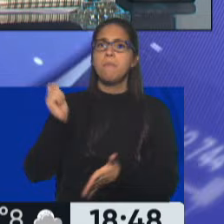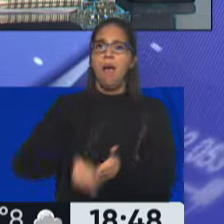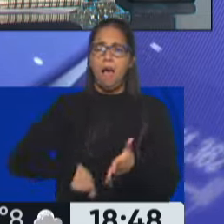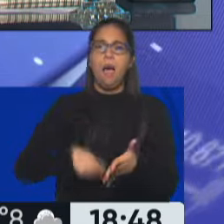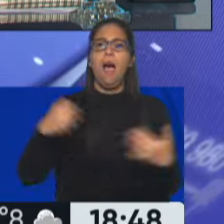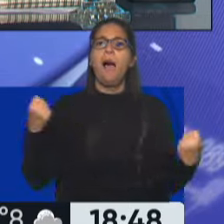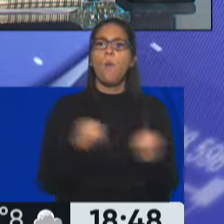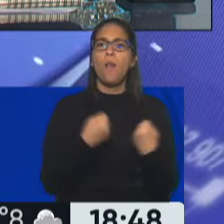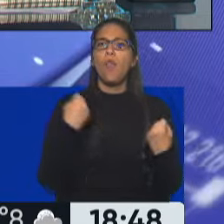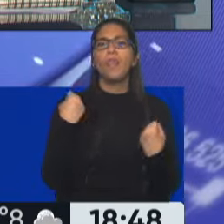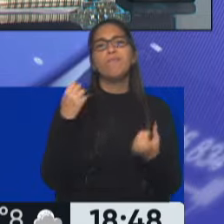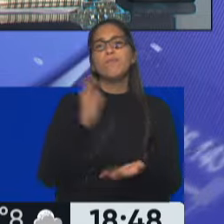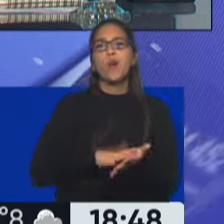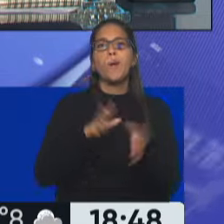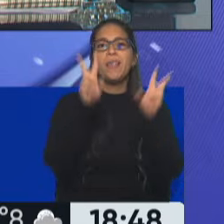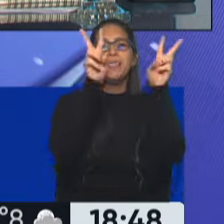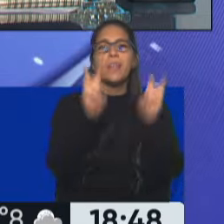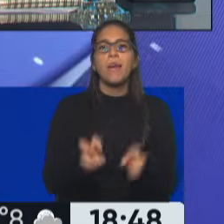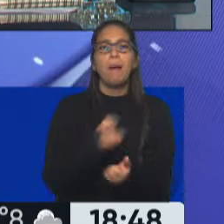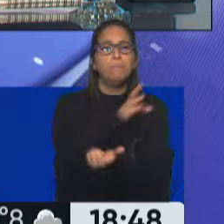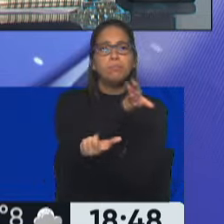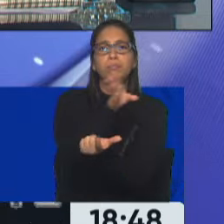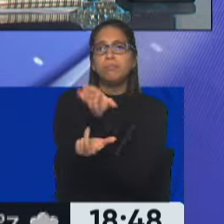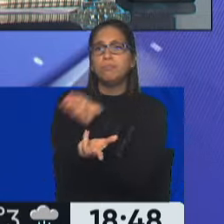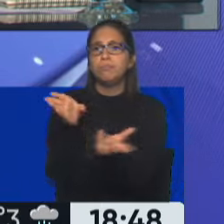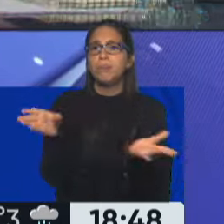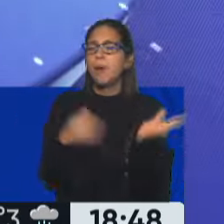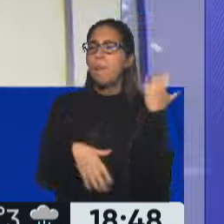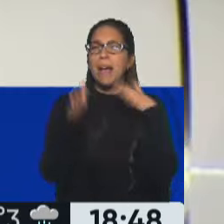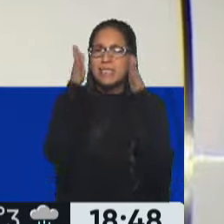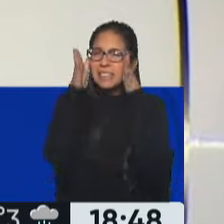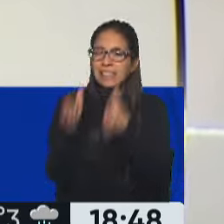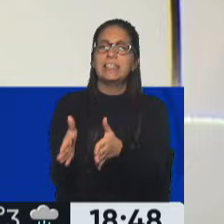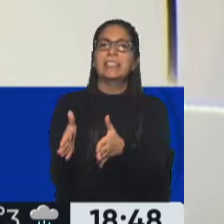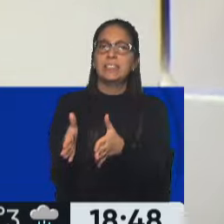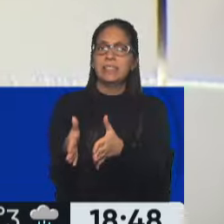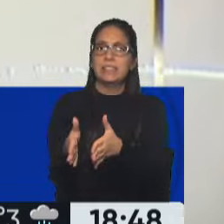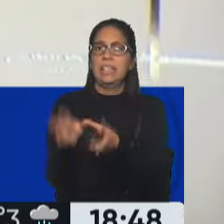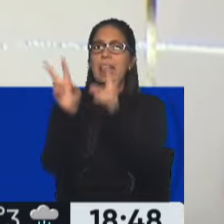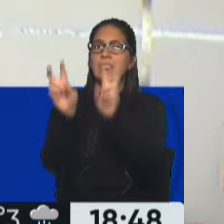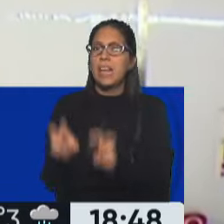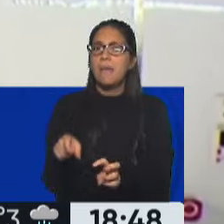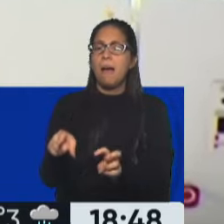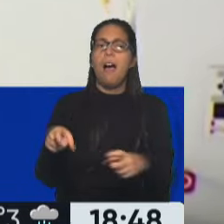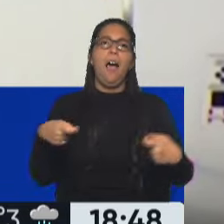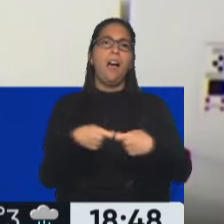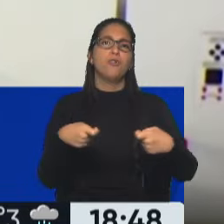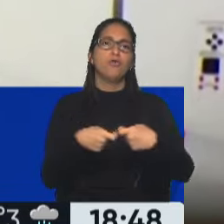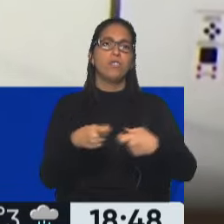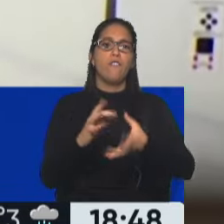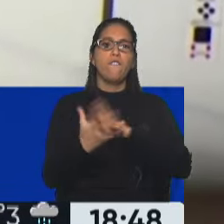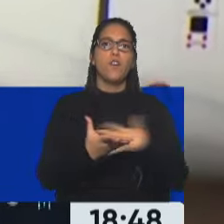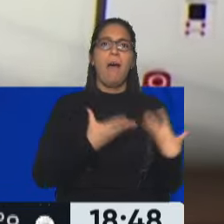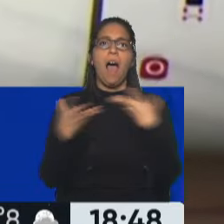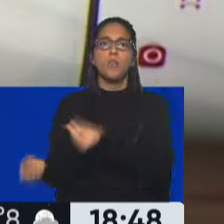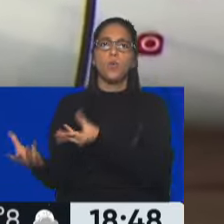supuesto, lo que más llamó la atención o lo que más espacio mediático se le dio es lo que tiene que ver con esta asociación de ayuda mutua